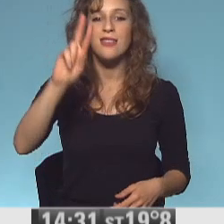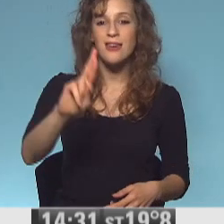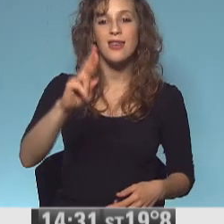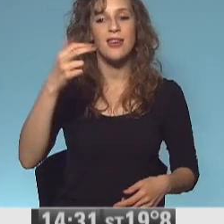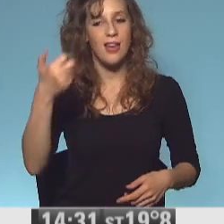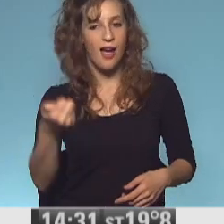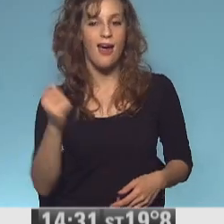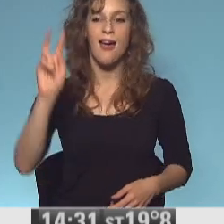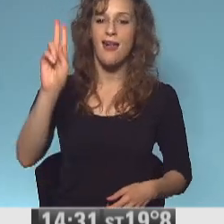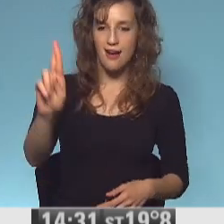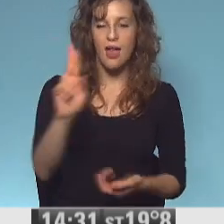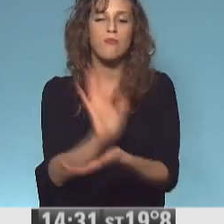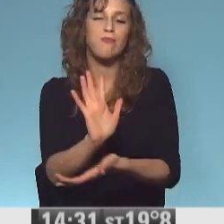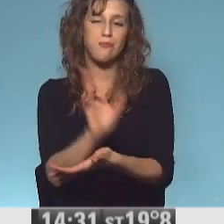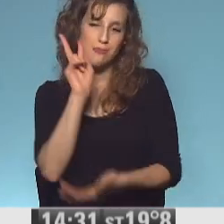Mirar.